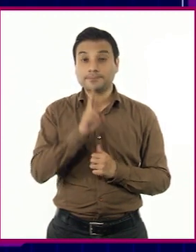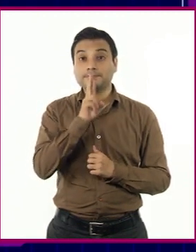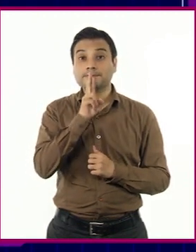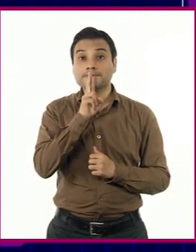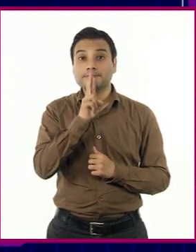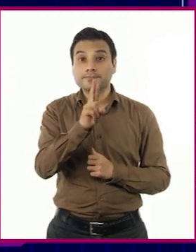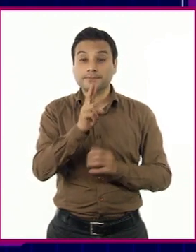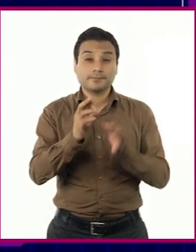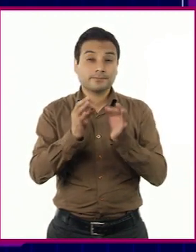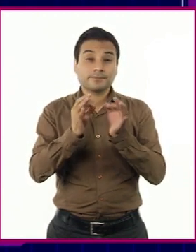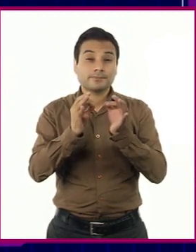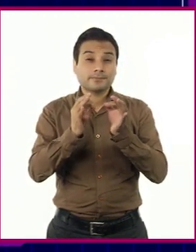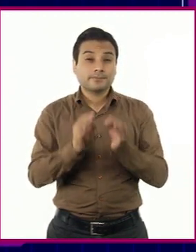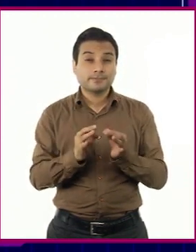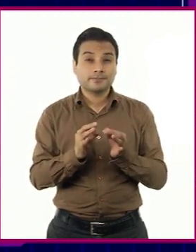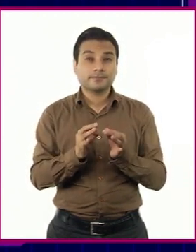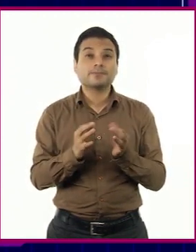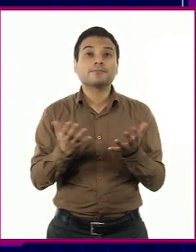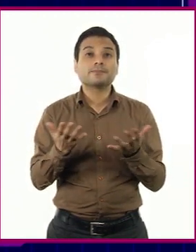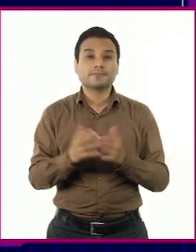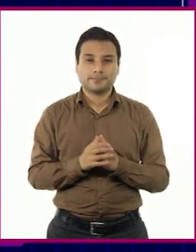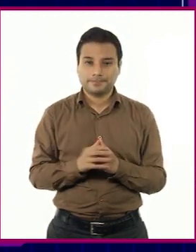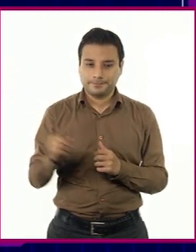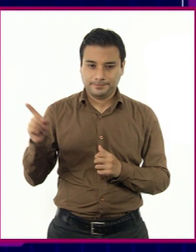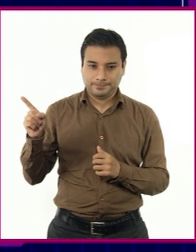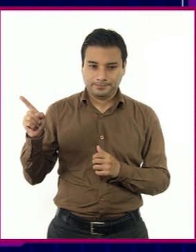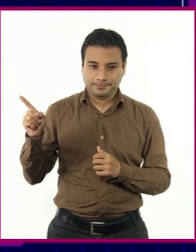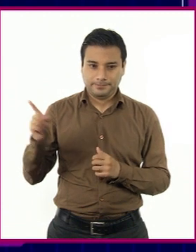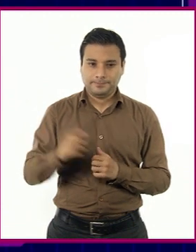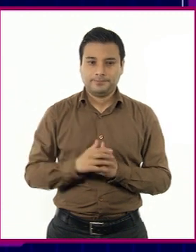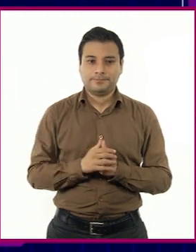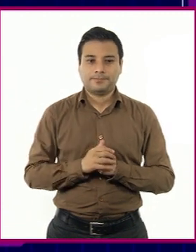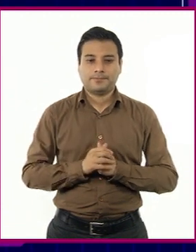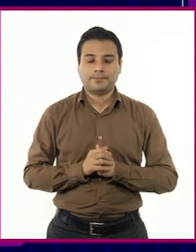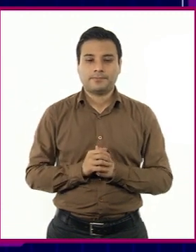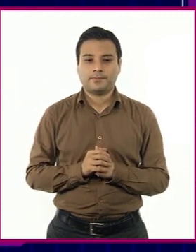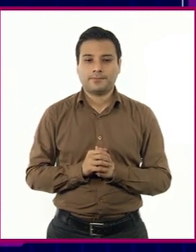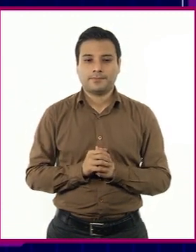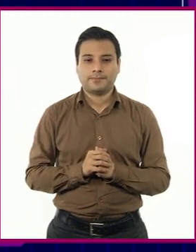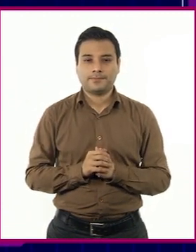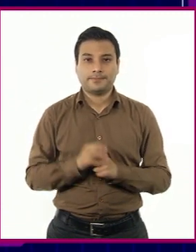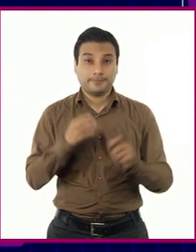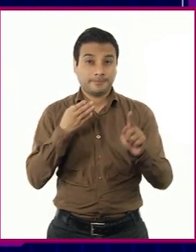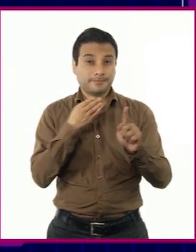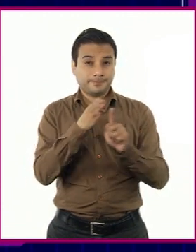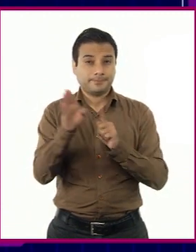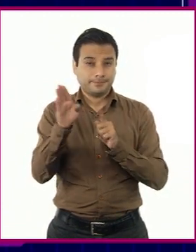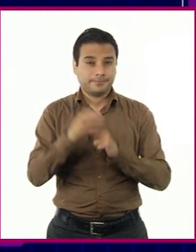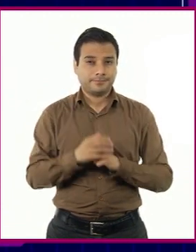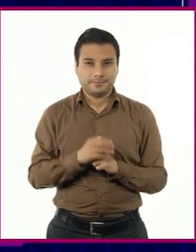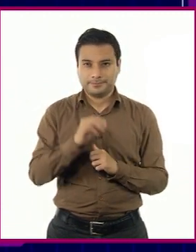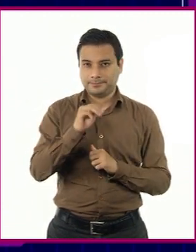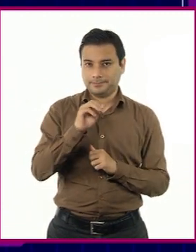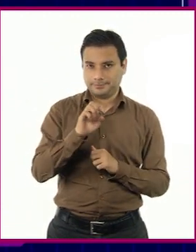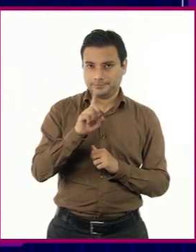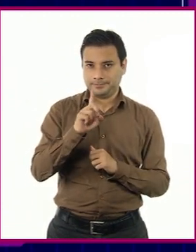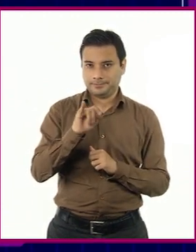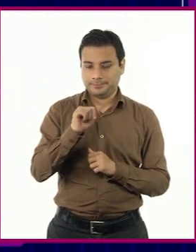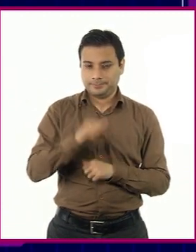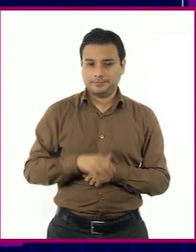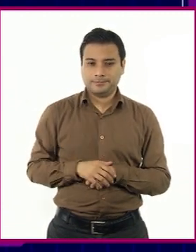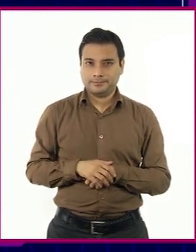733.333.32, todo entre 3. Por lo tanto, la desviación media es de